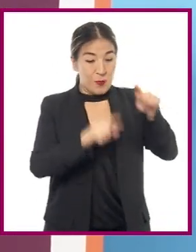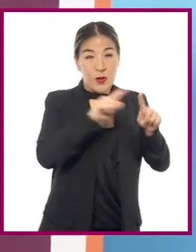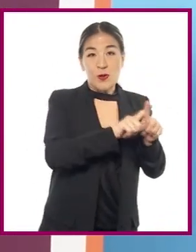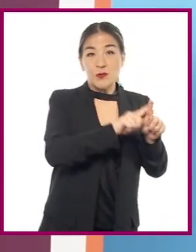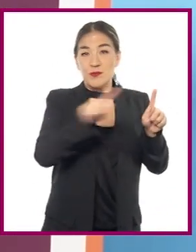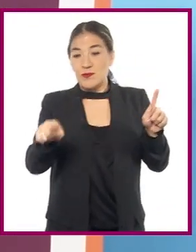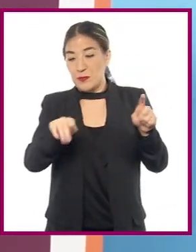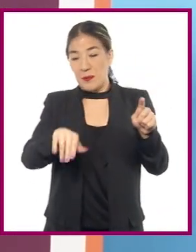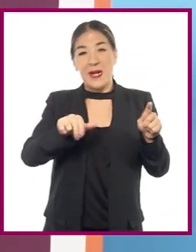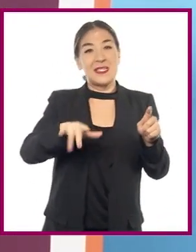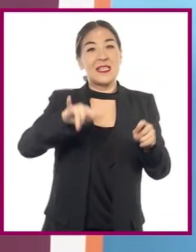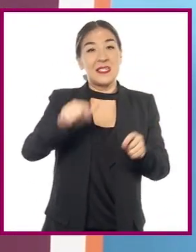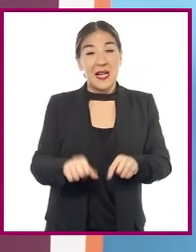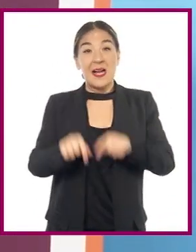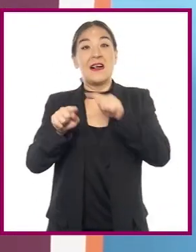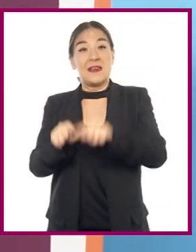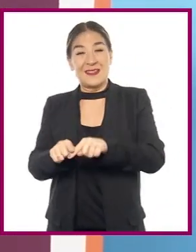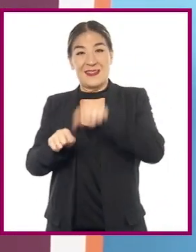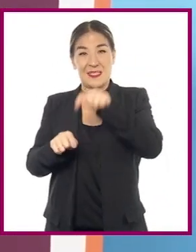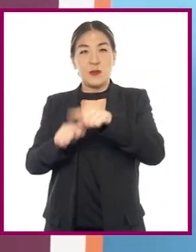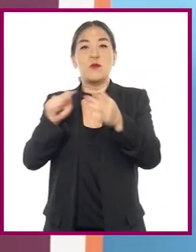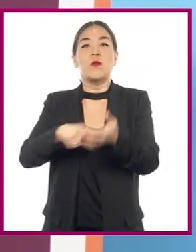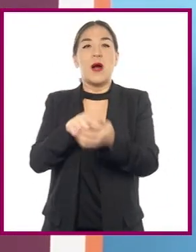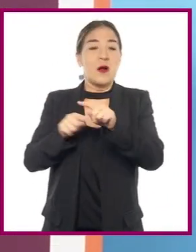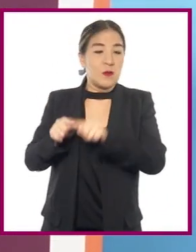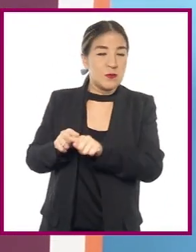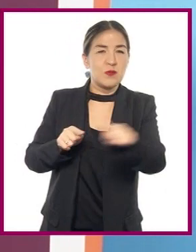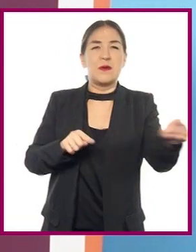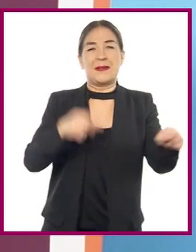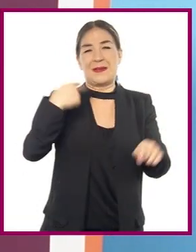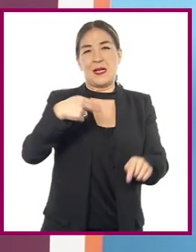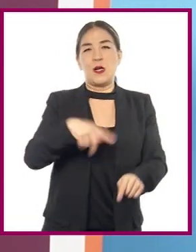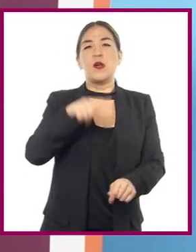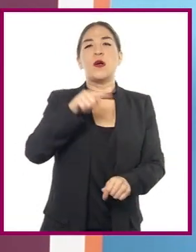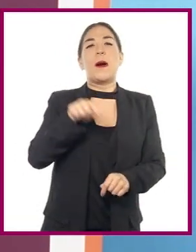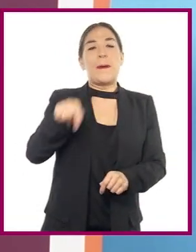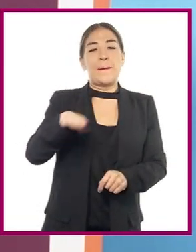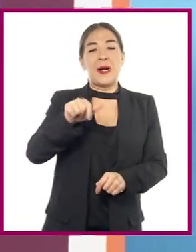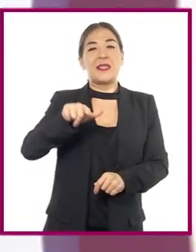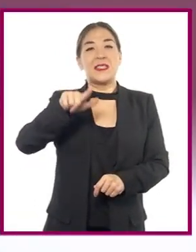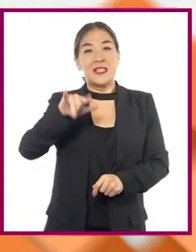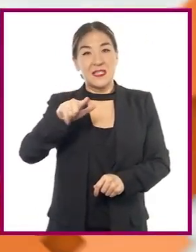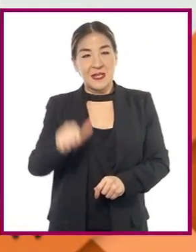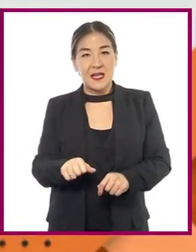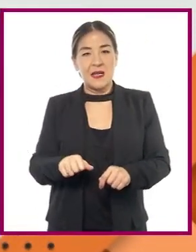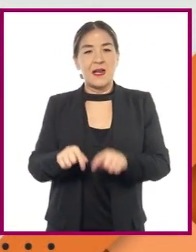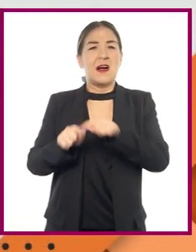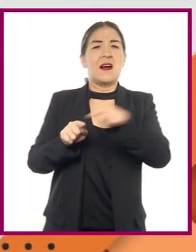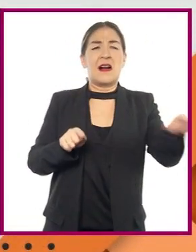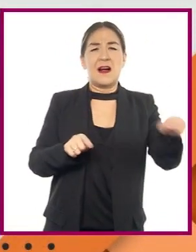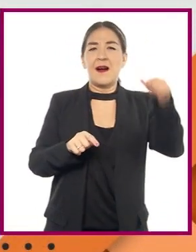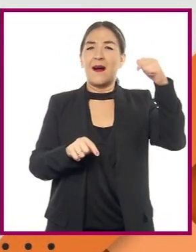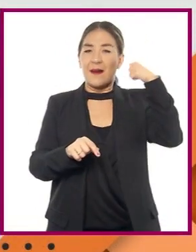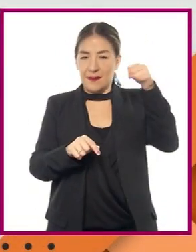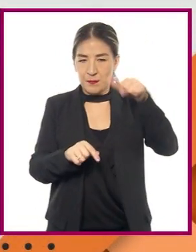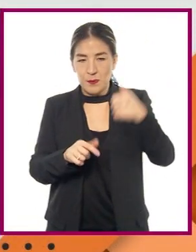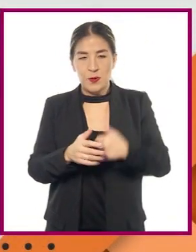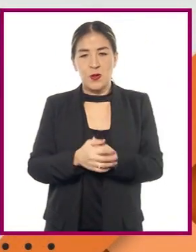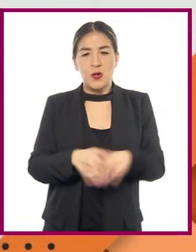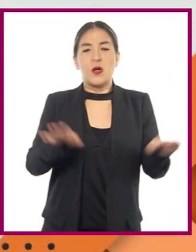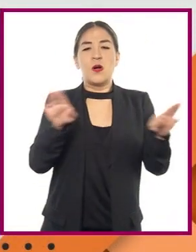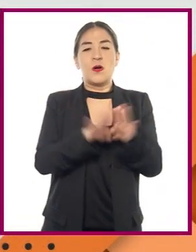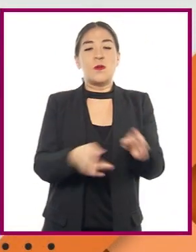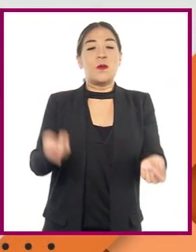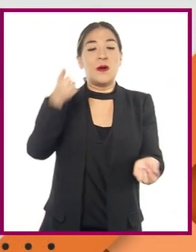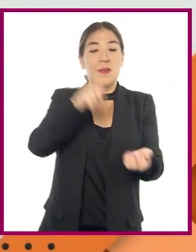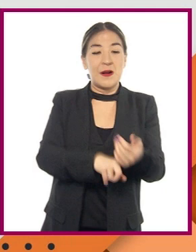de 6 a 7 meses en el tornaviaje, es decir, de Manila a Acapulco. El tornaviaje se